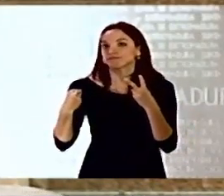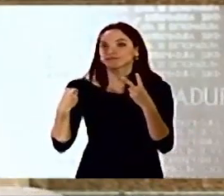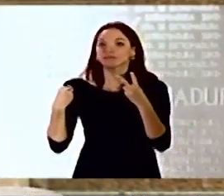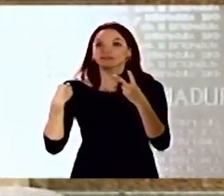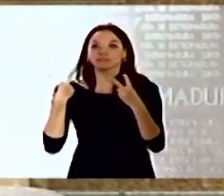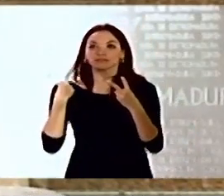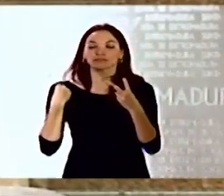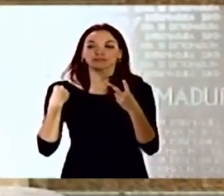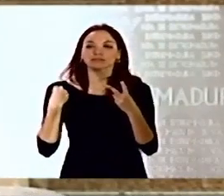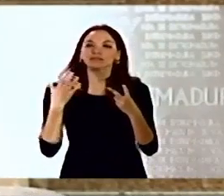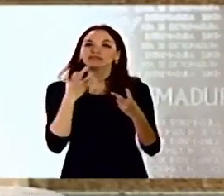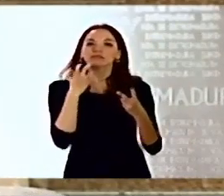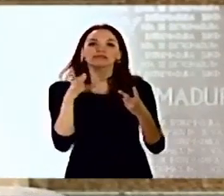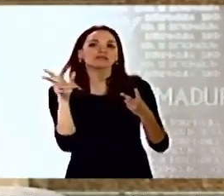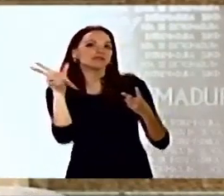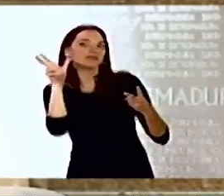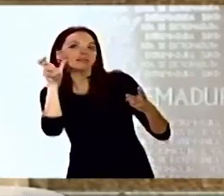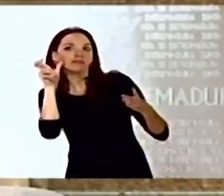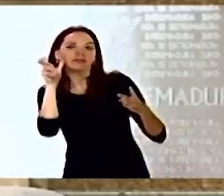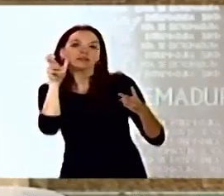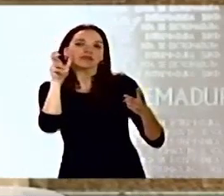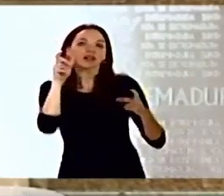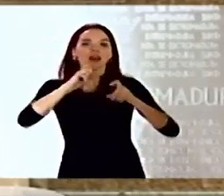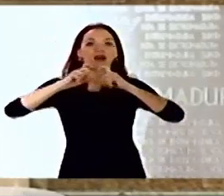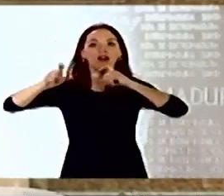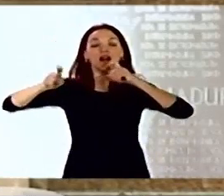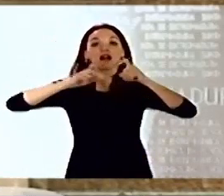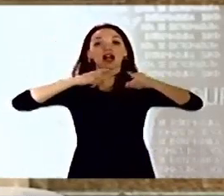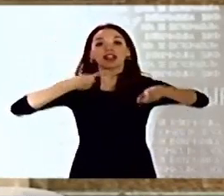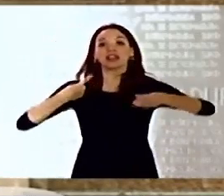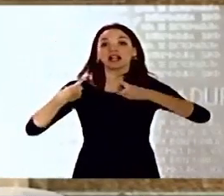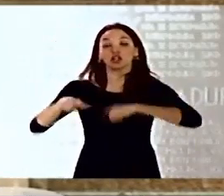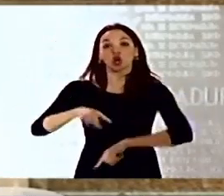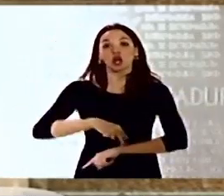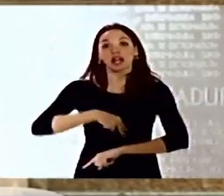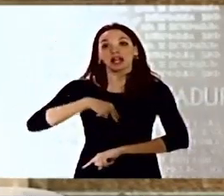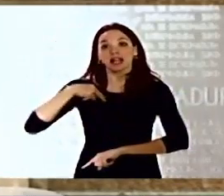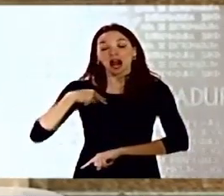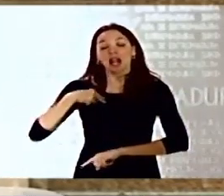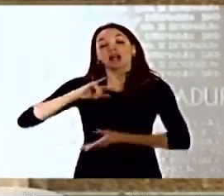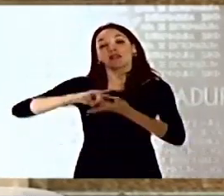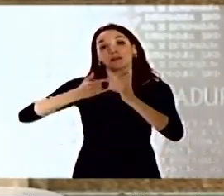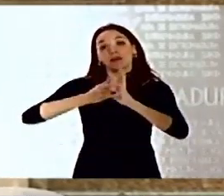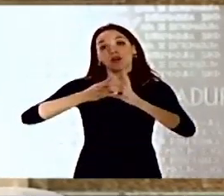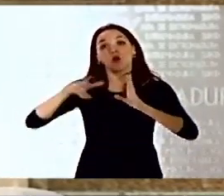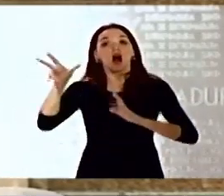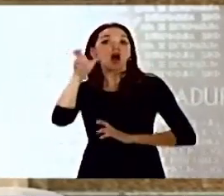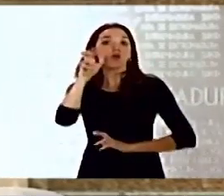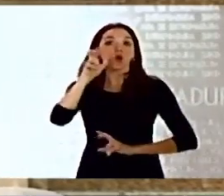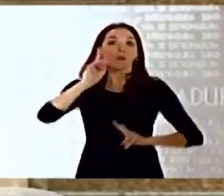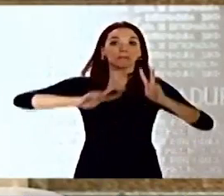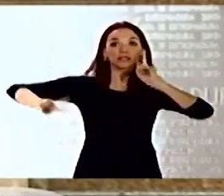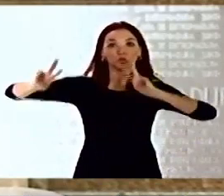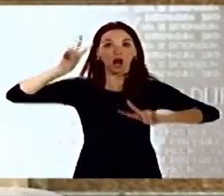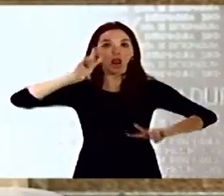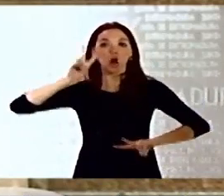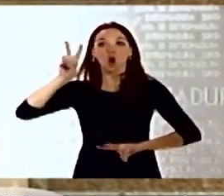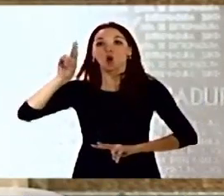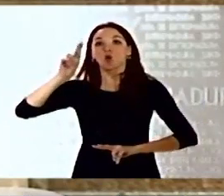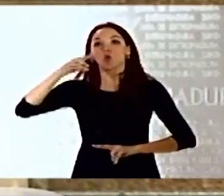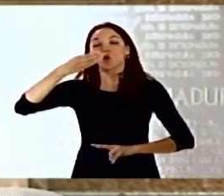cuando yo escuché las palabras de Urbano García, director de la Corporación Extremeña de Medios Audiovisuales, lo primero que hice fue preguntarle a